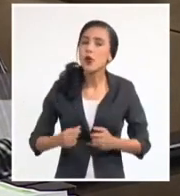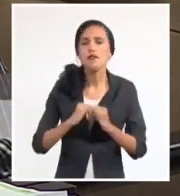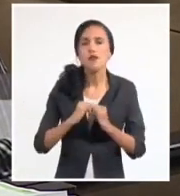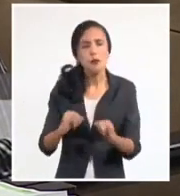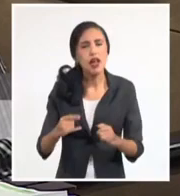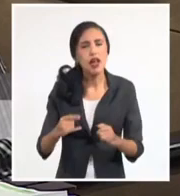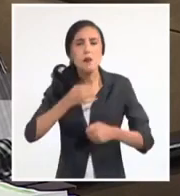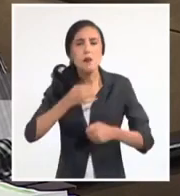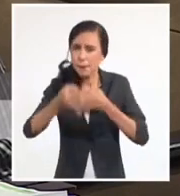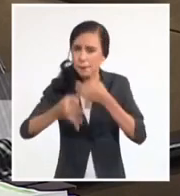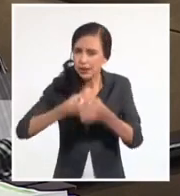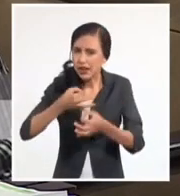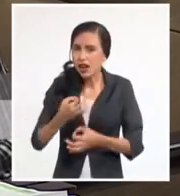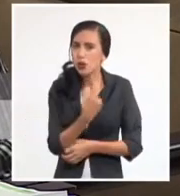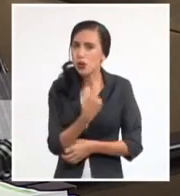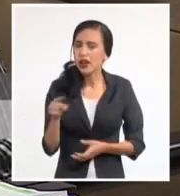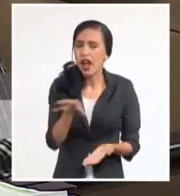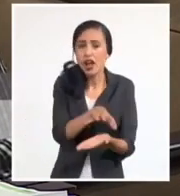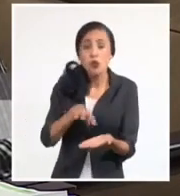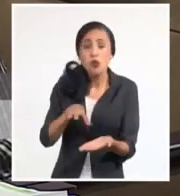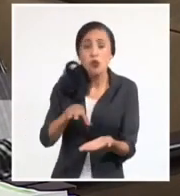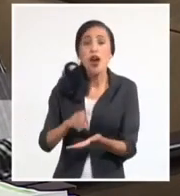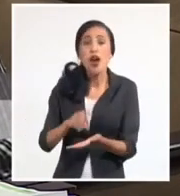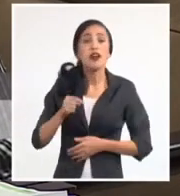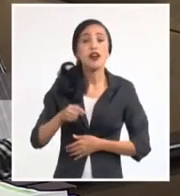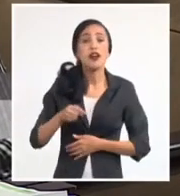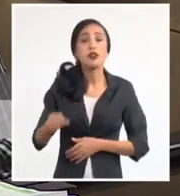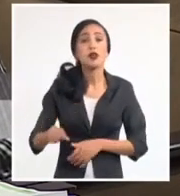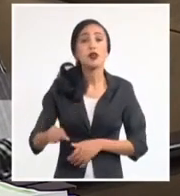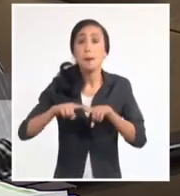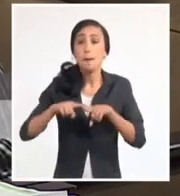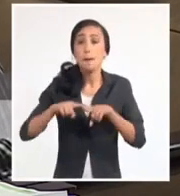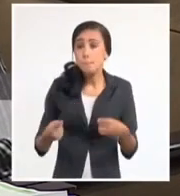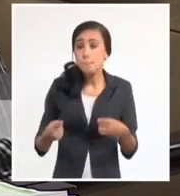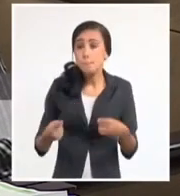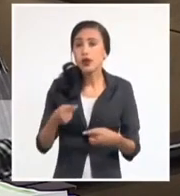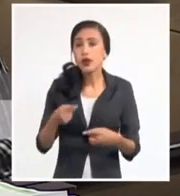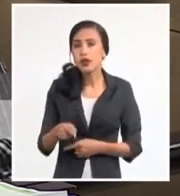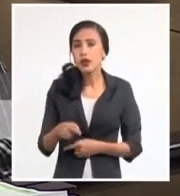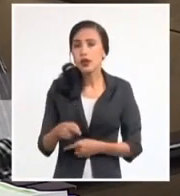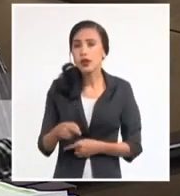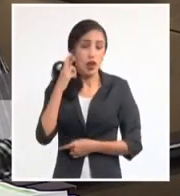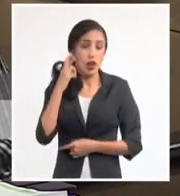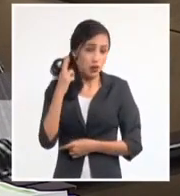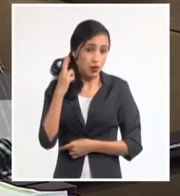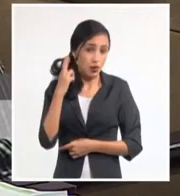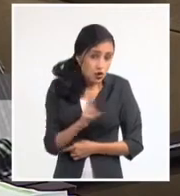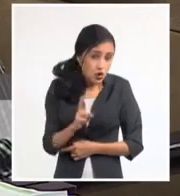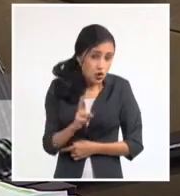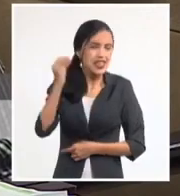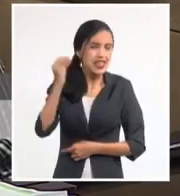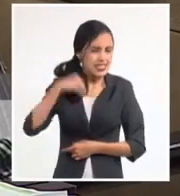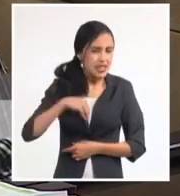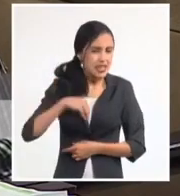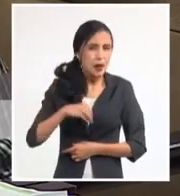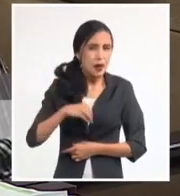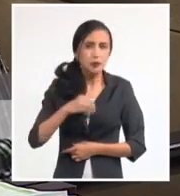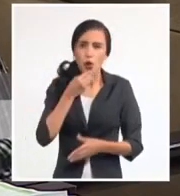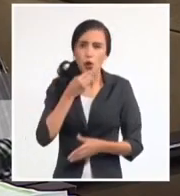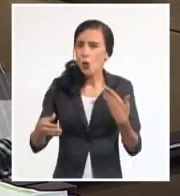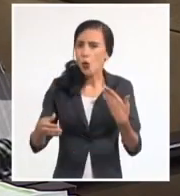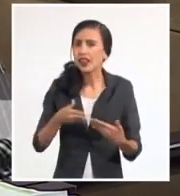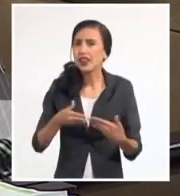debemos saber multiplicarlo cada día, porque frente a una conciencia revolucionaria sólida se estrella cualquier